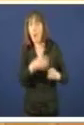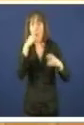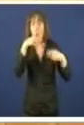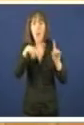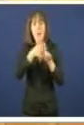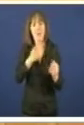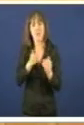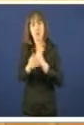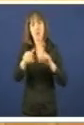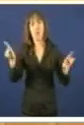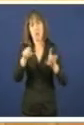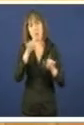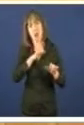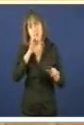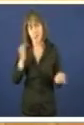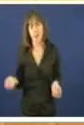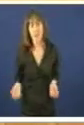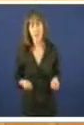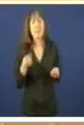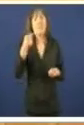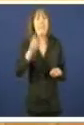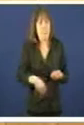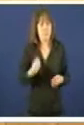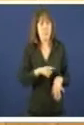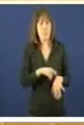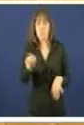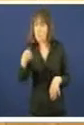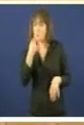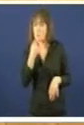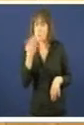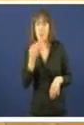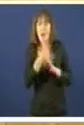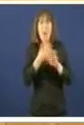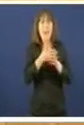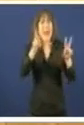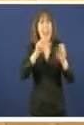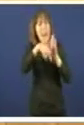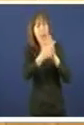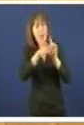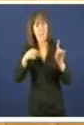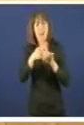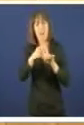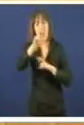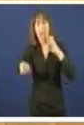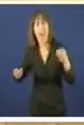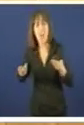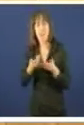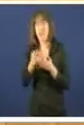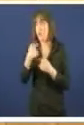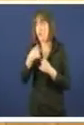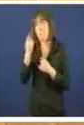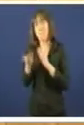televisión de Galiza. Tamén, vostede que nos decía que había que falar da lei e das enmendas, pois pidolle que non faga interpretacións.